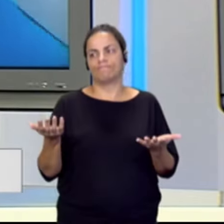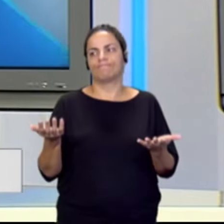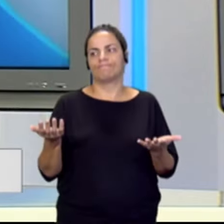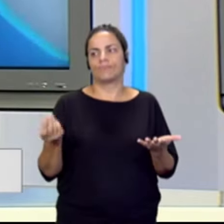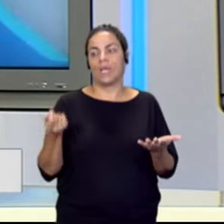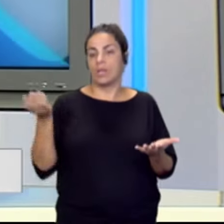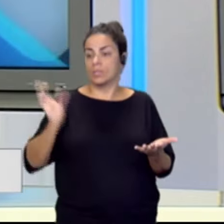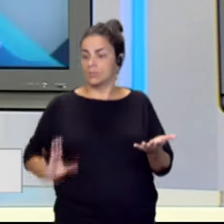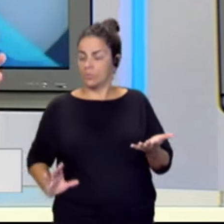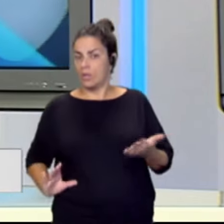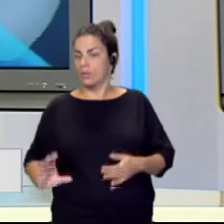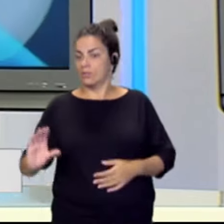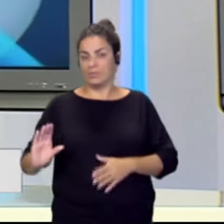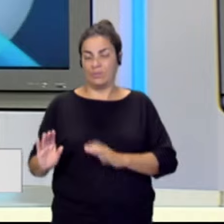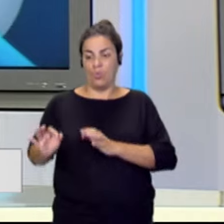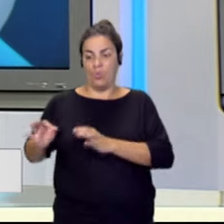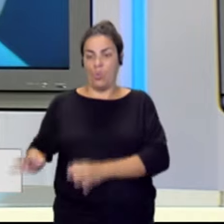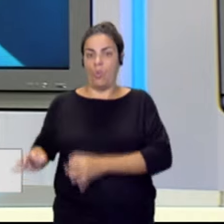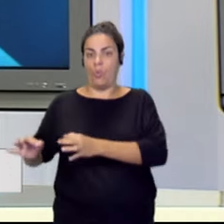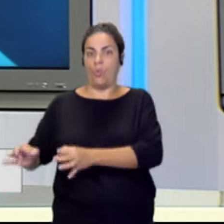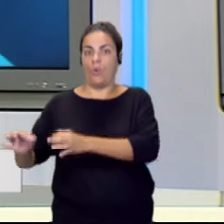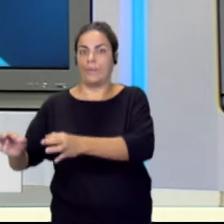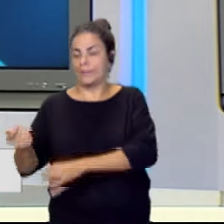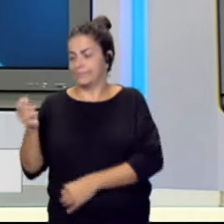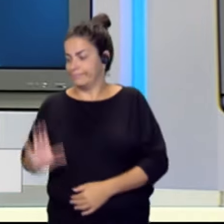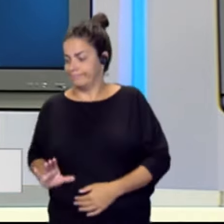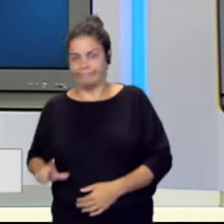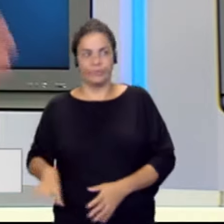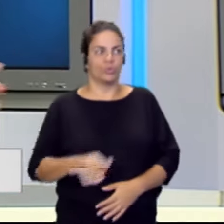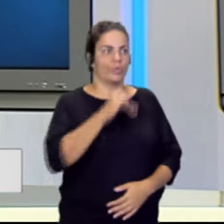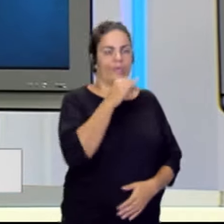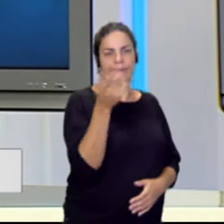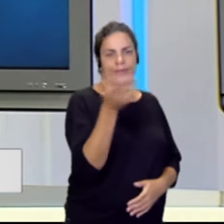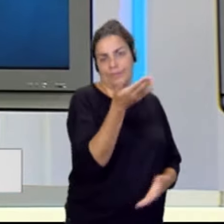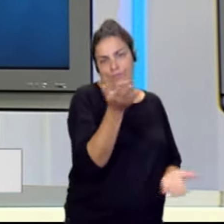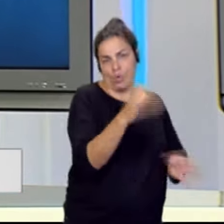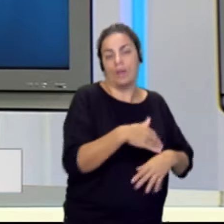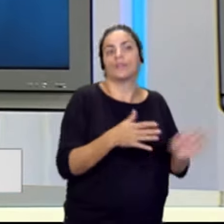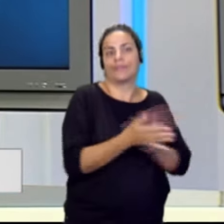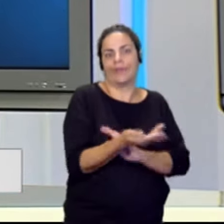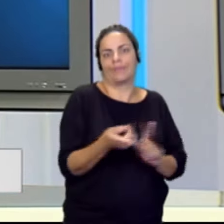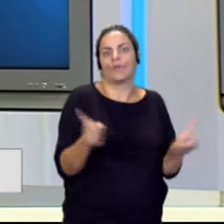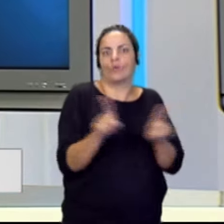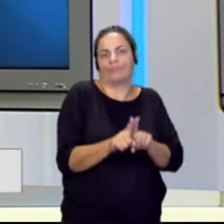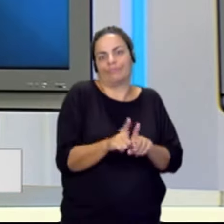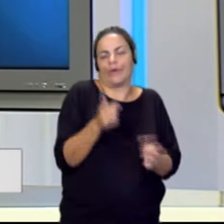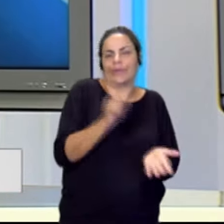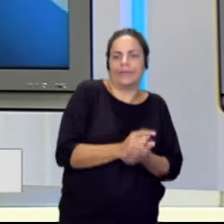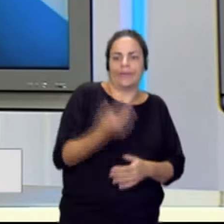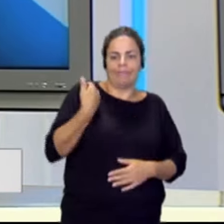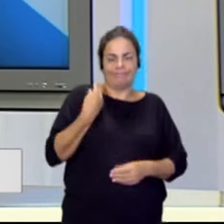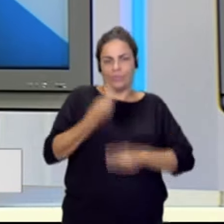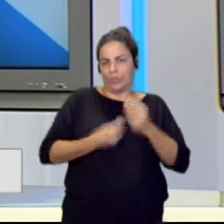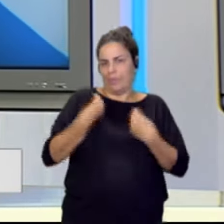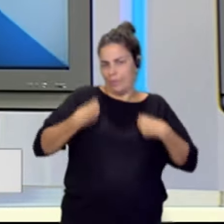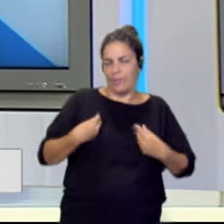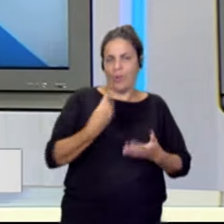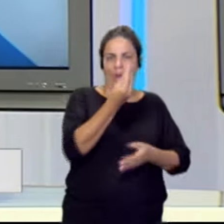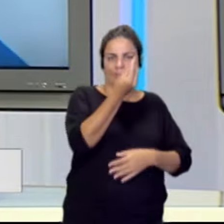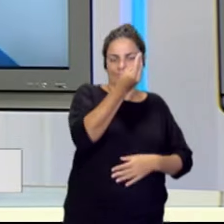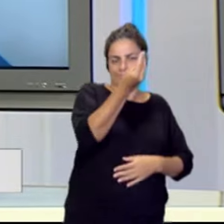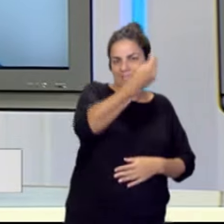salarios que se han ido estancando no lleguen y por lo tanto volvemos a lo primero. Volvemos a usar tarjetas de crédito